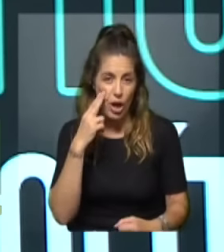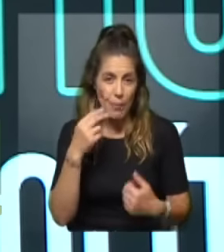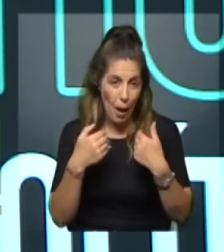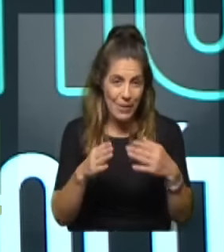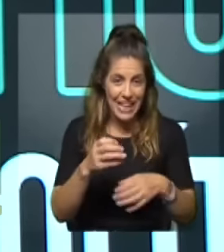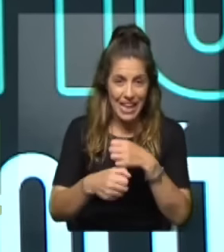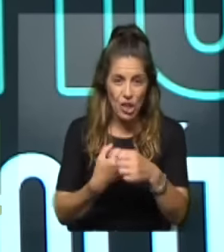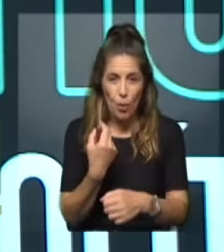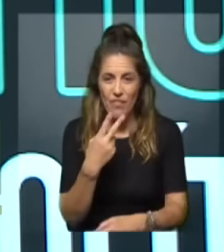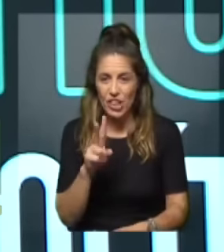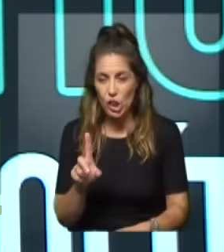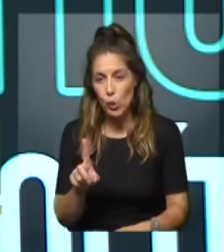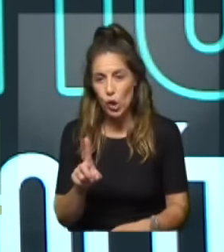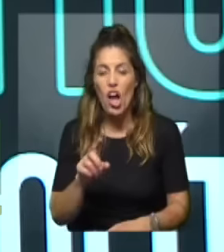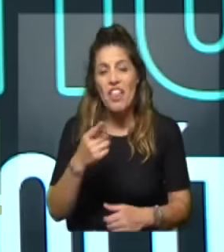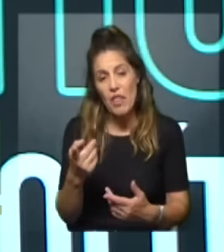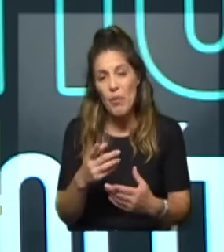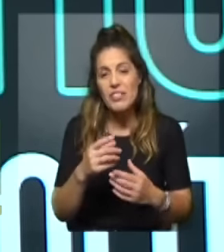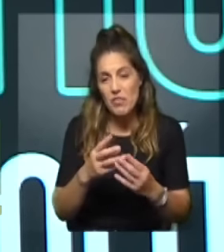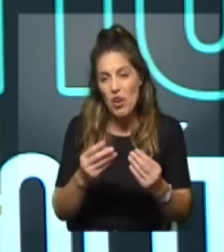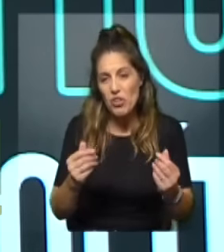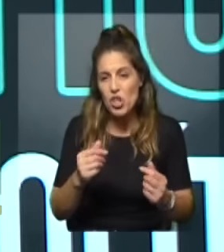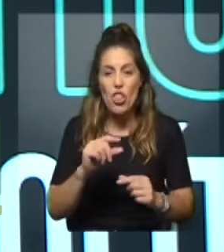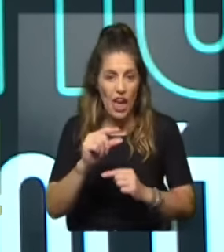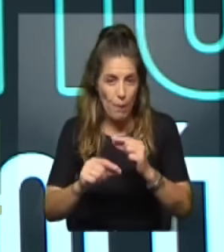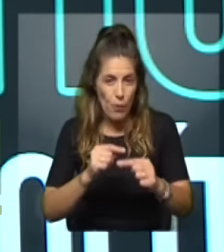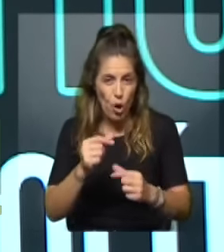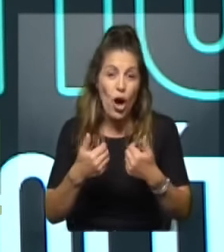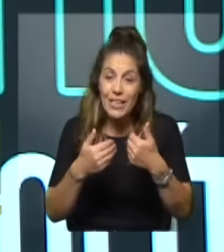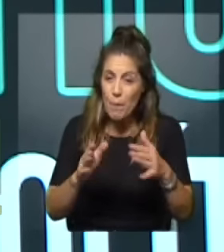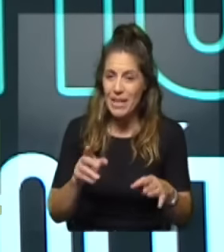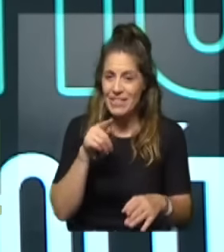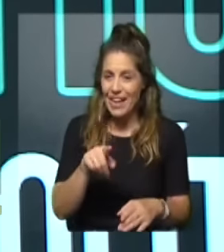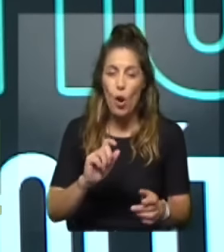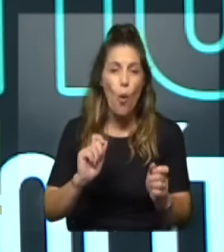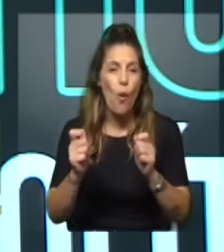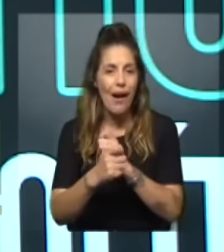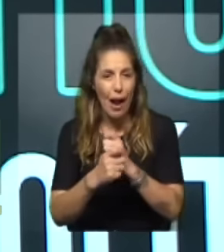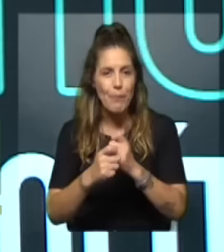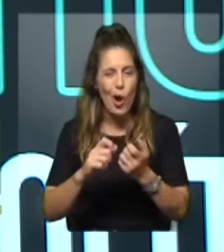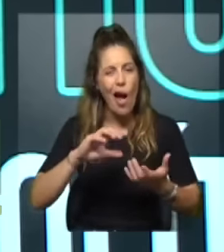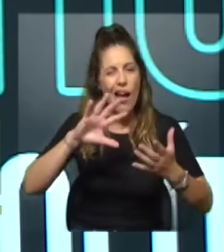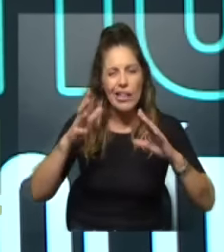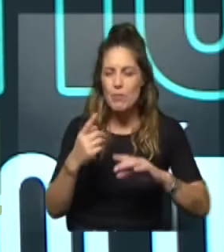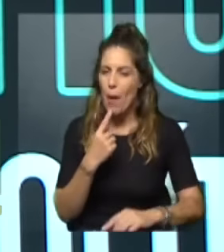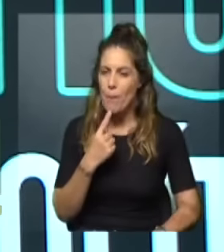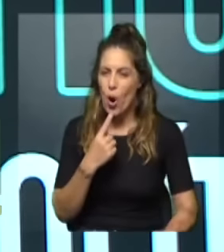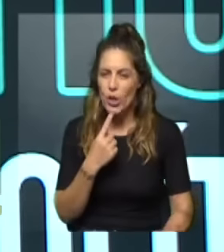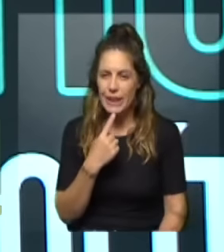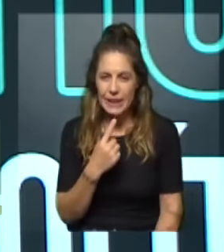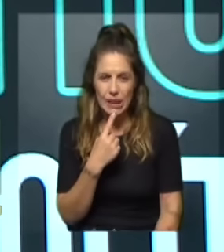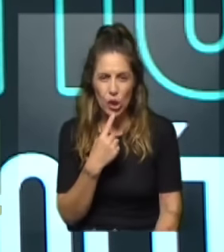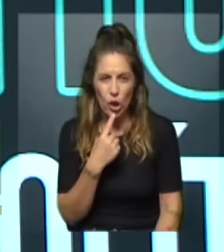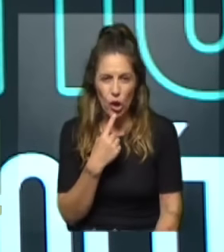2021 Y eso se diluyó rápidamente eh Y empieza un cambio de clima político de a poco en